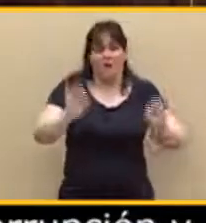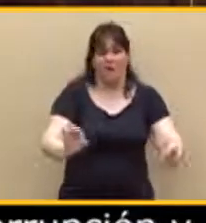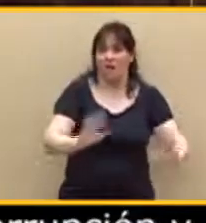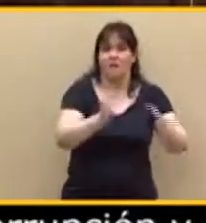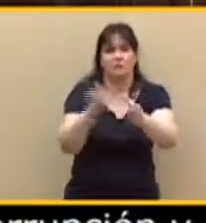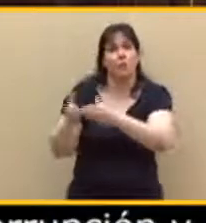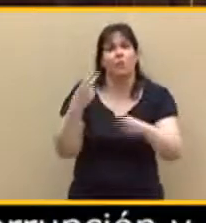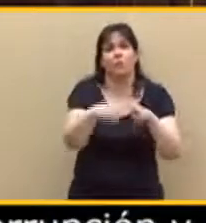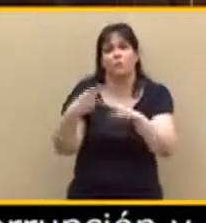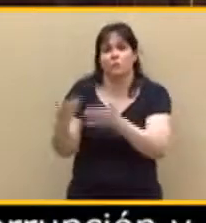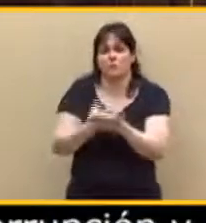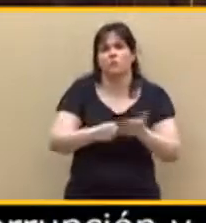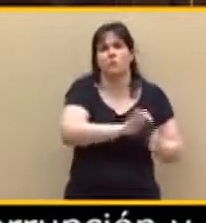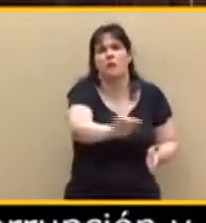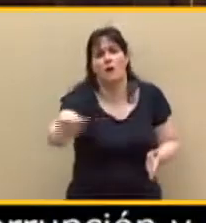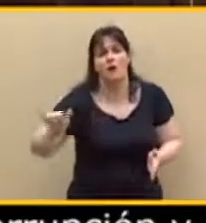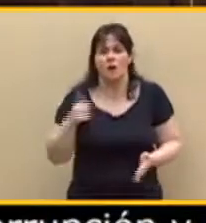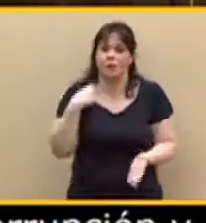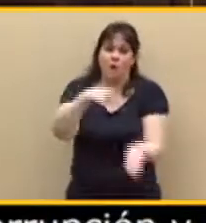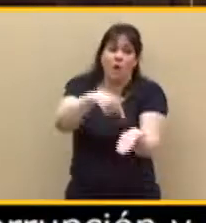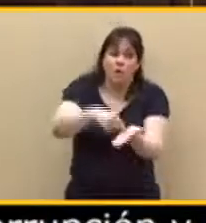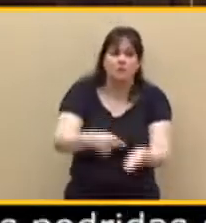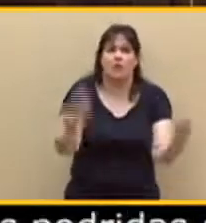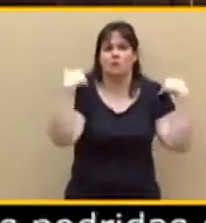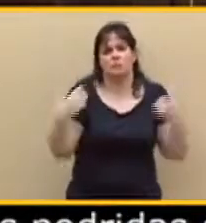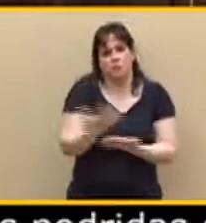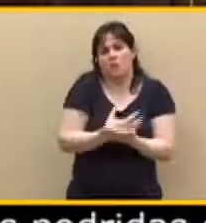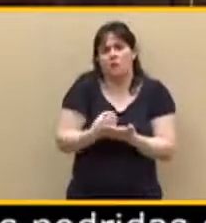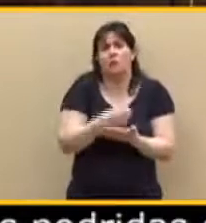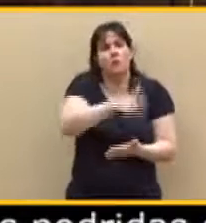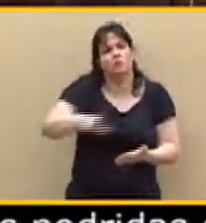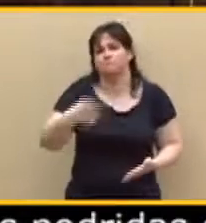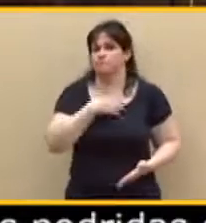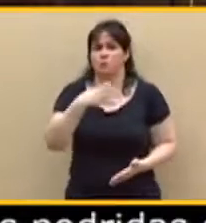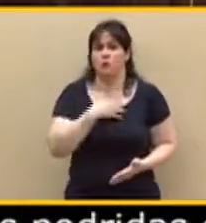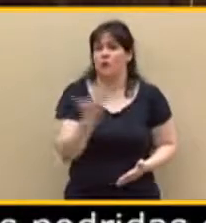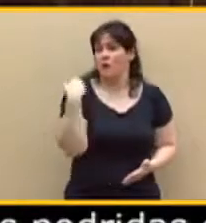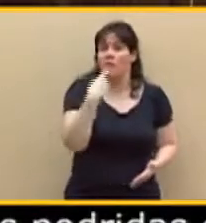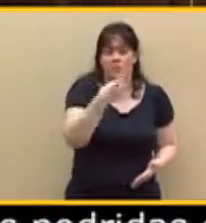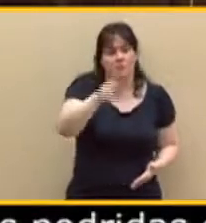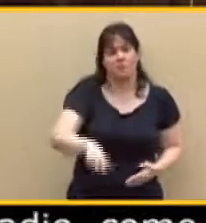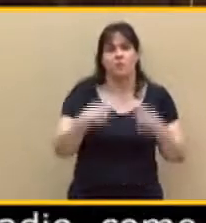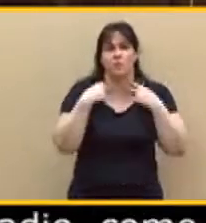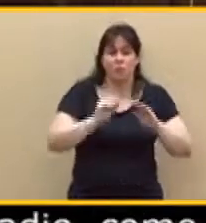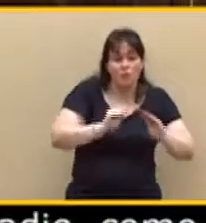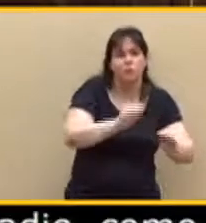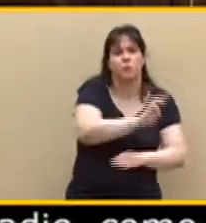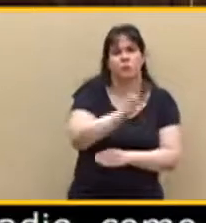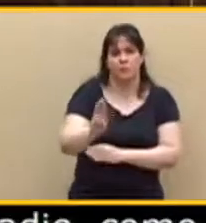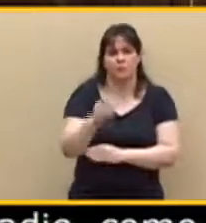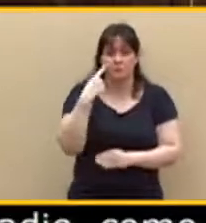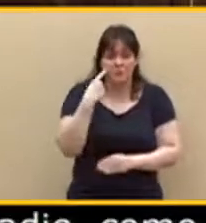que no se puede exigir responsabilidad a nadie, como decía el otro día un diputado suyo. Miren, señorías,